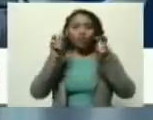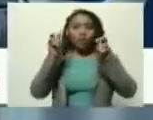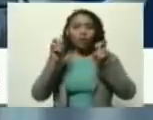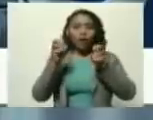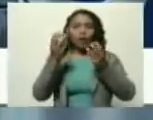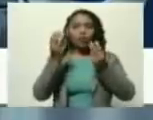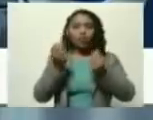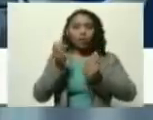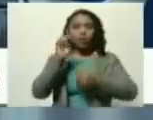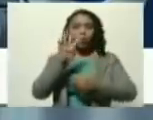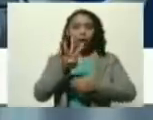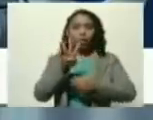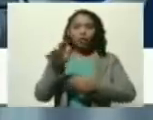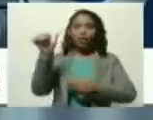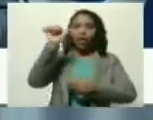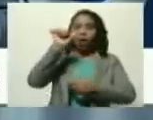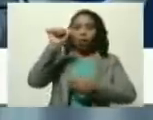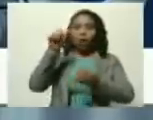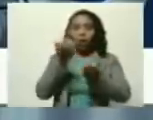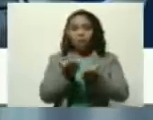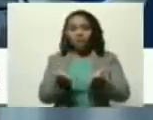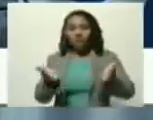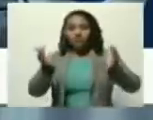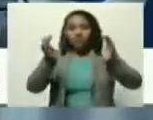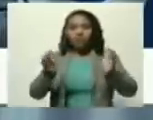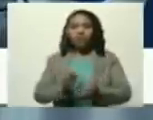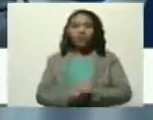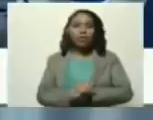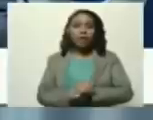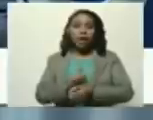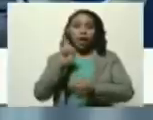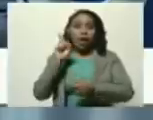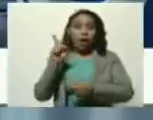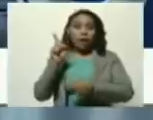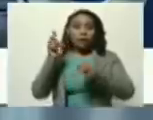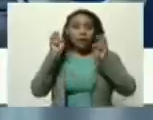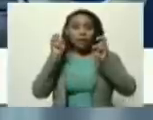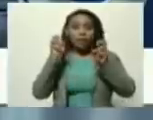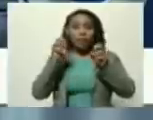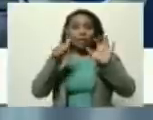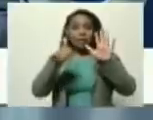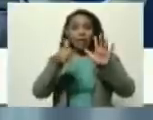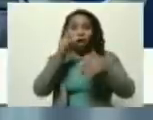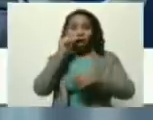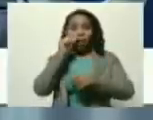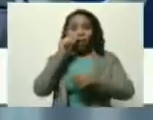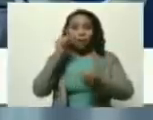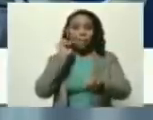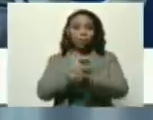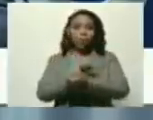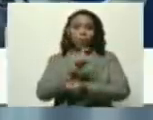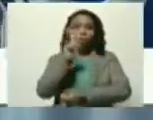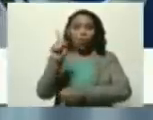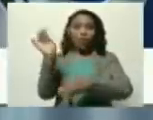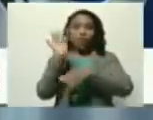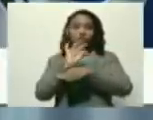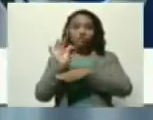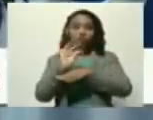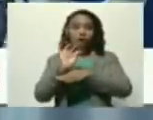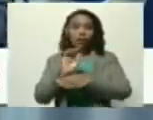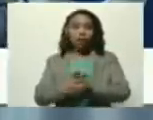4. Por este caso fueron detenidos 6 sujetos, entre los cuales se encuentra un